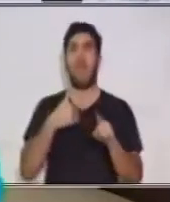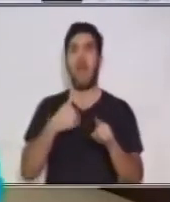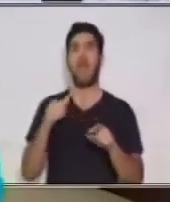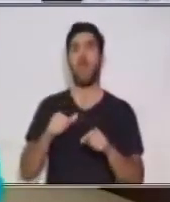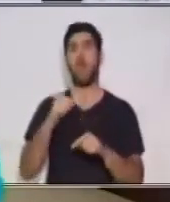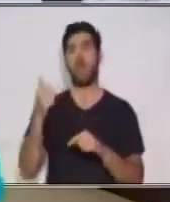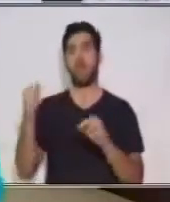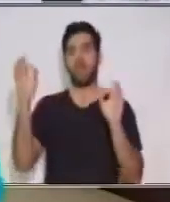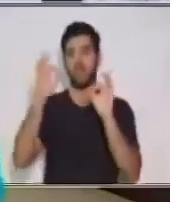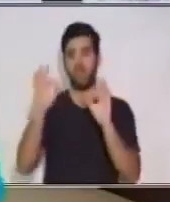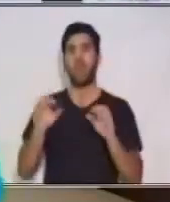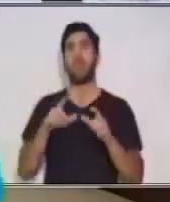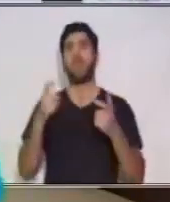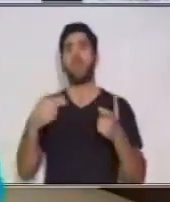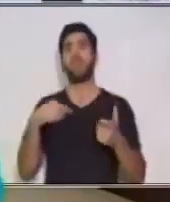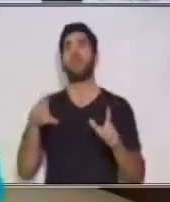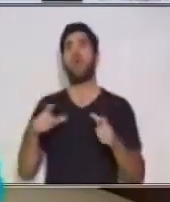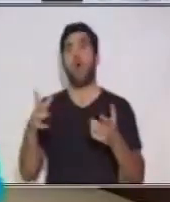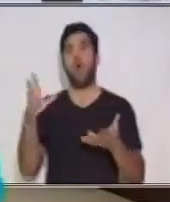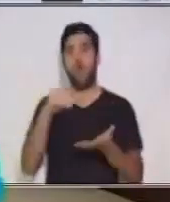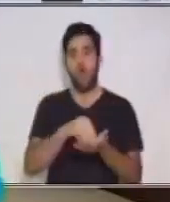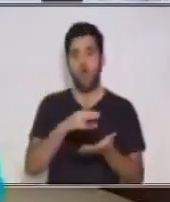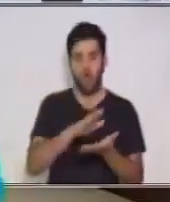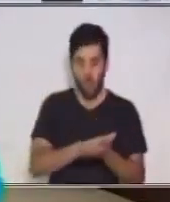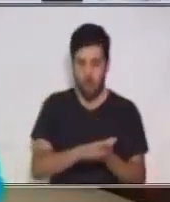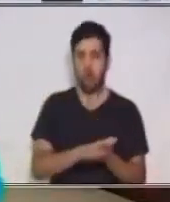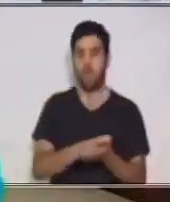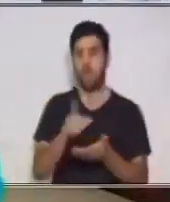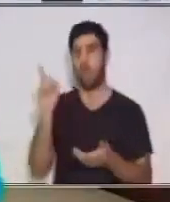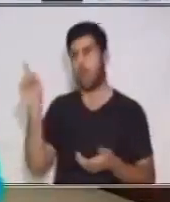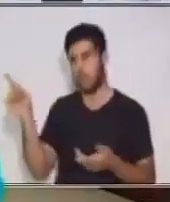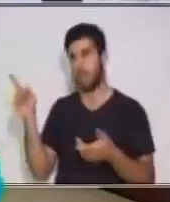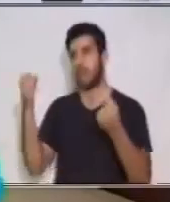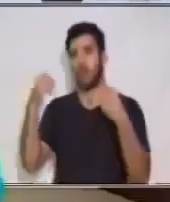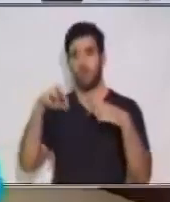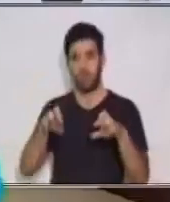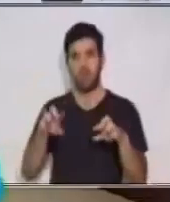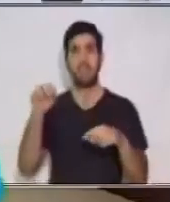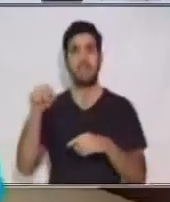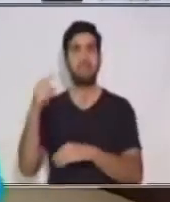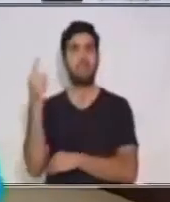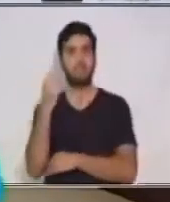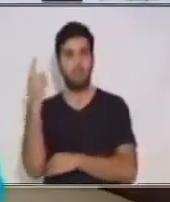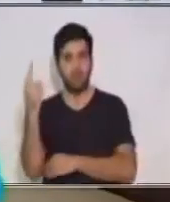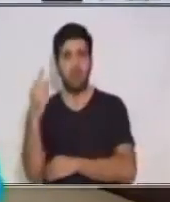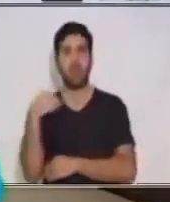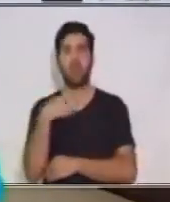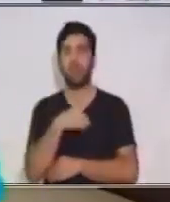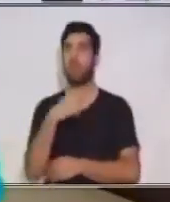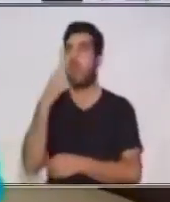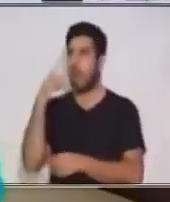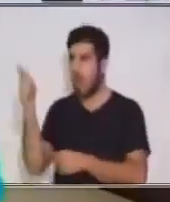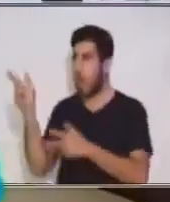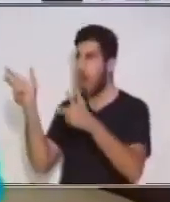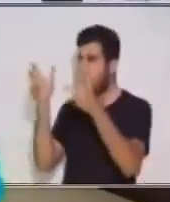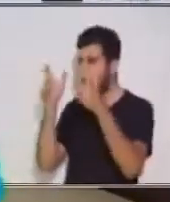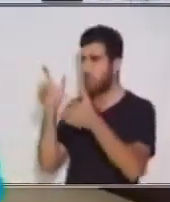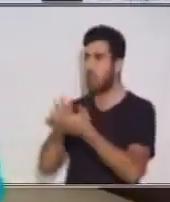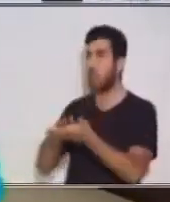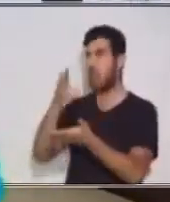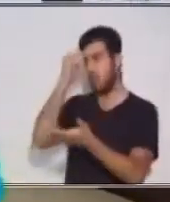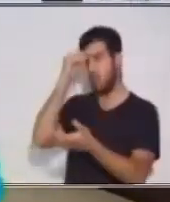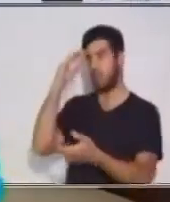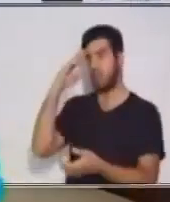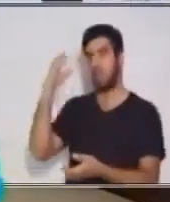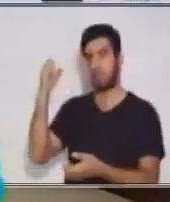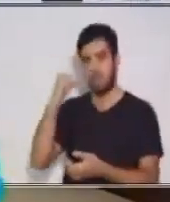que apliquemos la memorización. Y en este caso, para mí es muy importante que nosotros podamos memorizarlos tal cual como yo les voy a